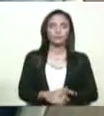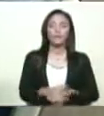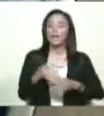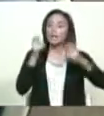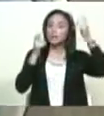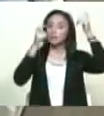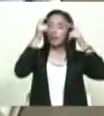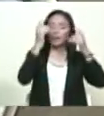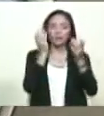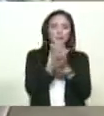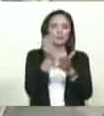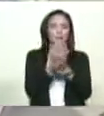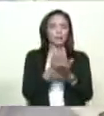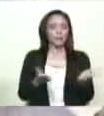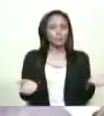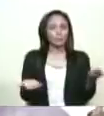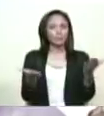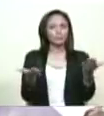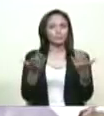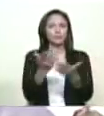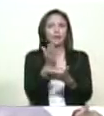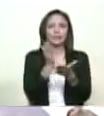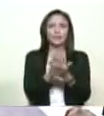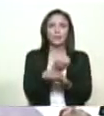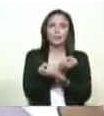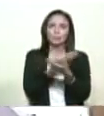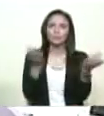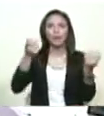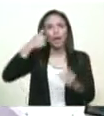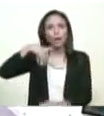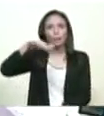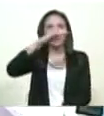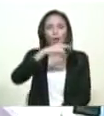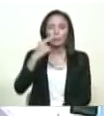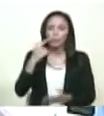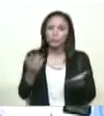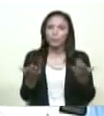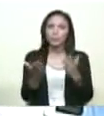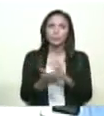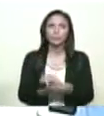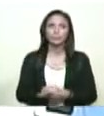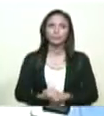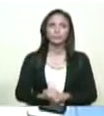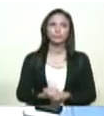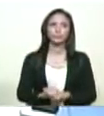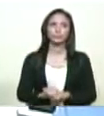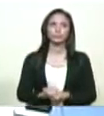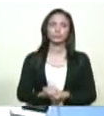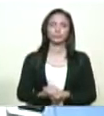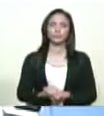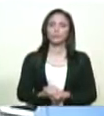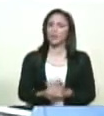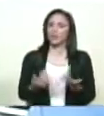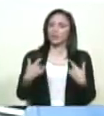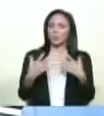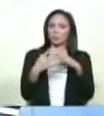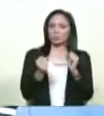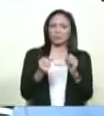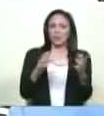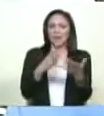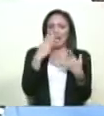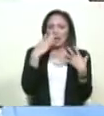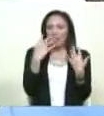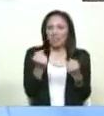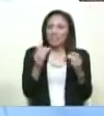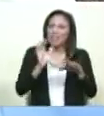insistía siempre siempre yo no entendía en una época pero después entendí él me hizo